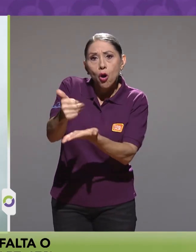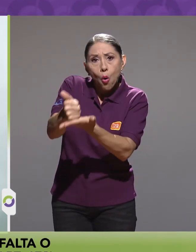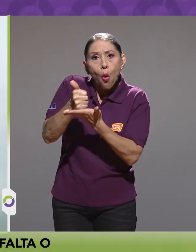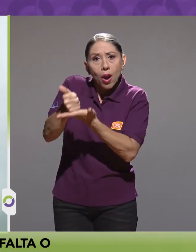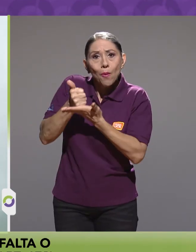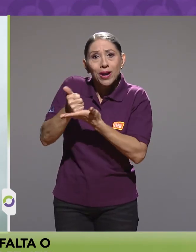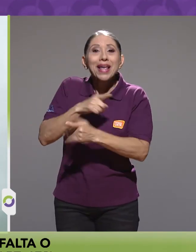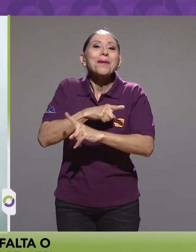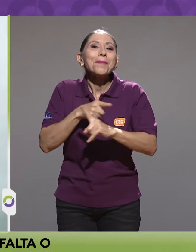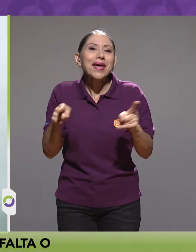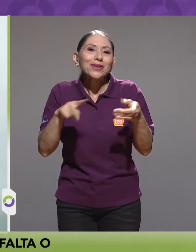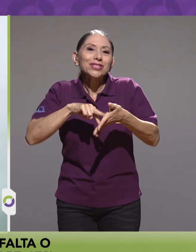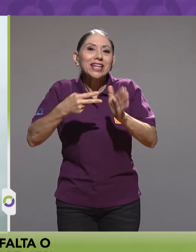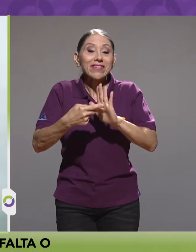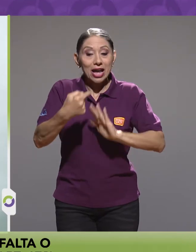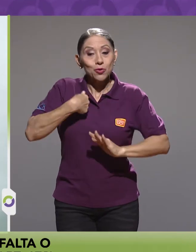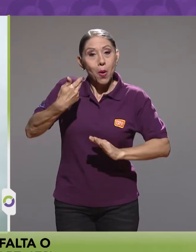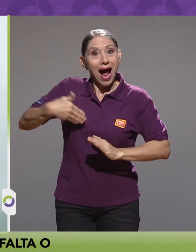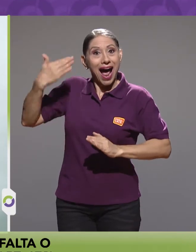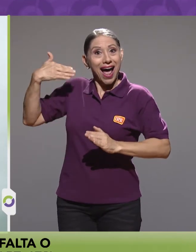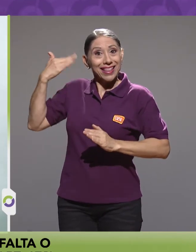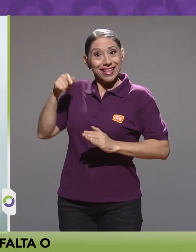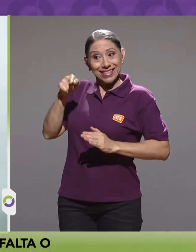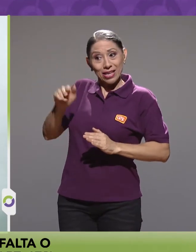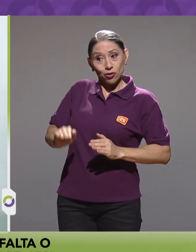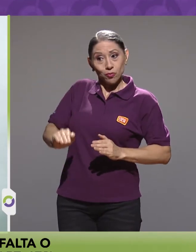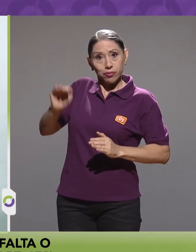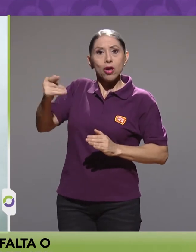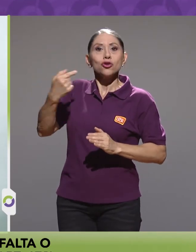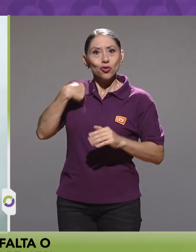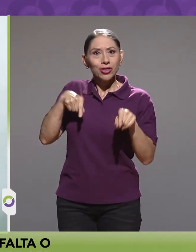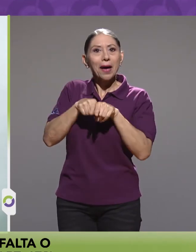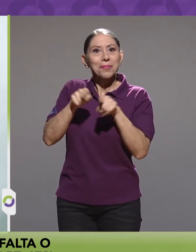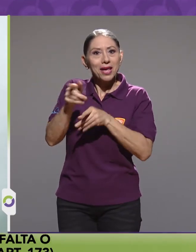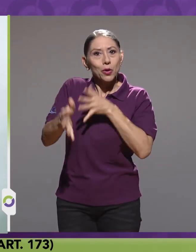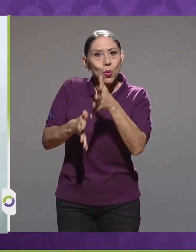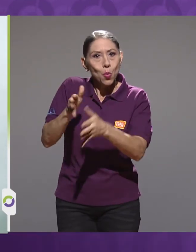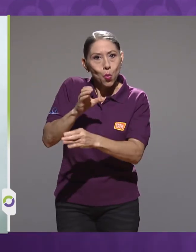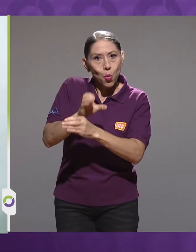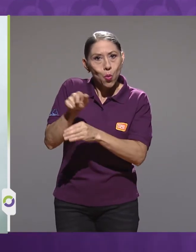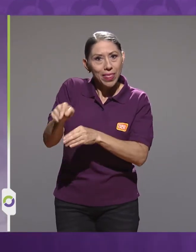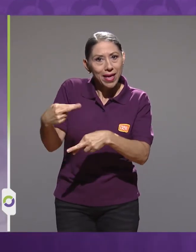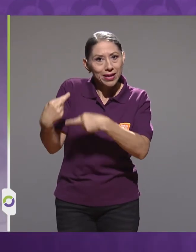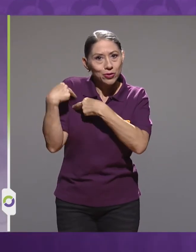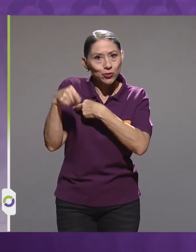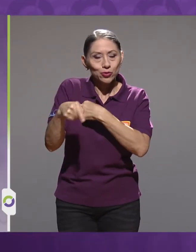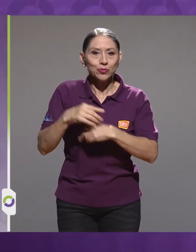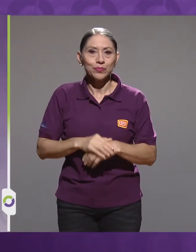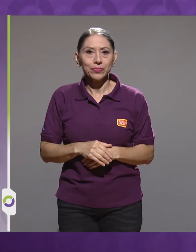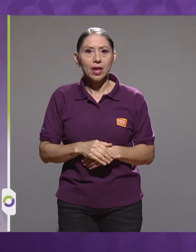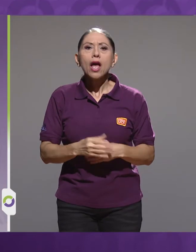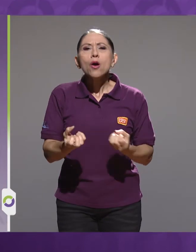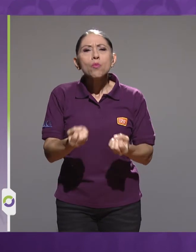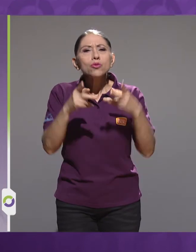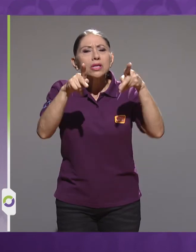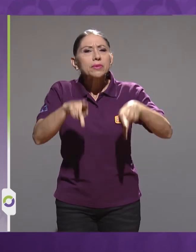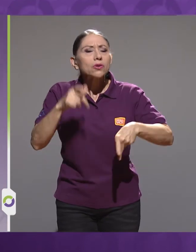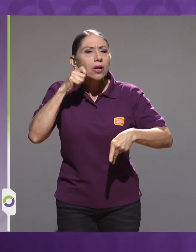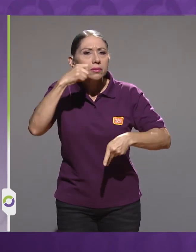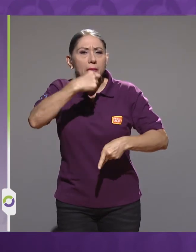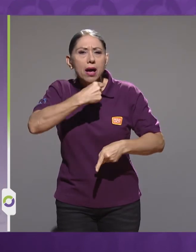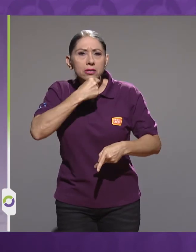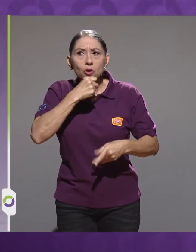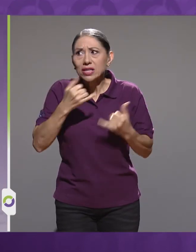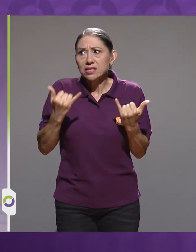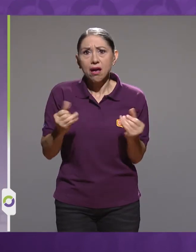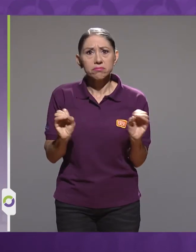manutención en la medida en que yo también como padre en su momento les respondí a ellos cuando ellos me necesitaban, ¿verdad? Muchas personas mayores ya no